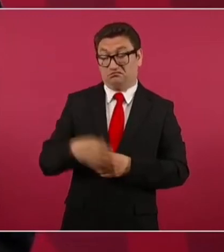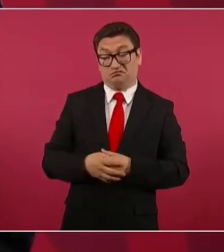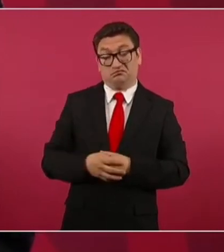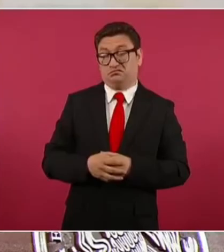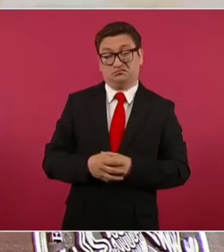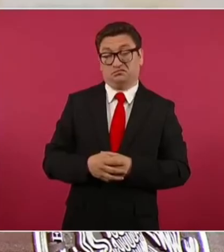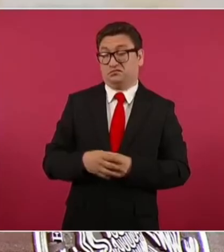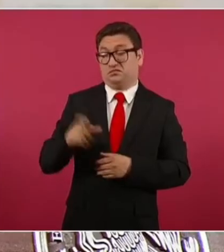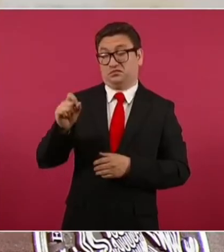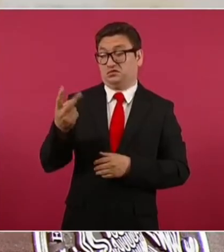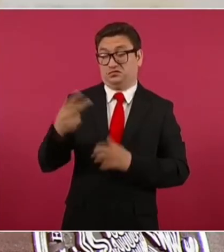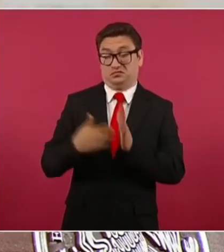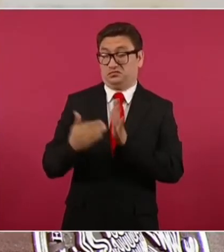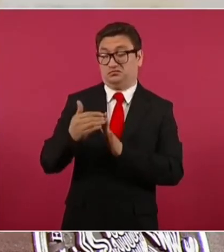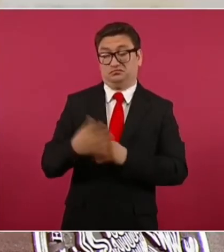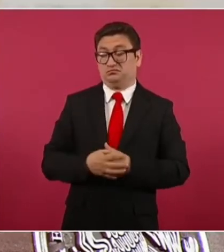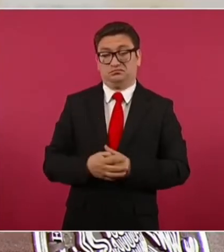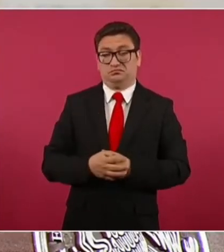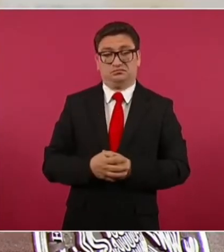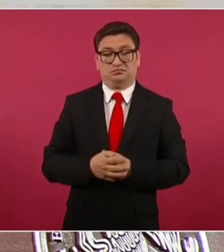ni los 22 millones.